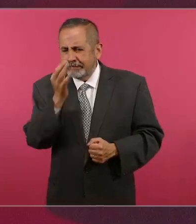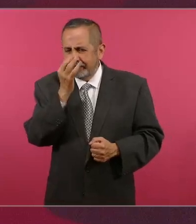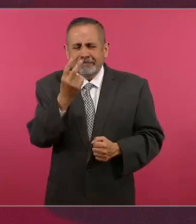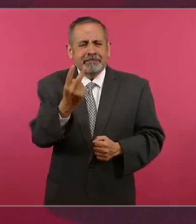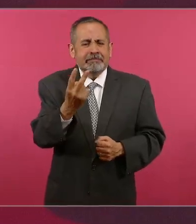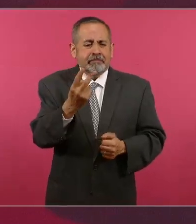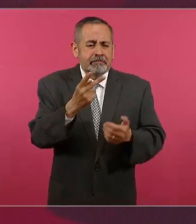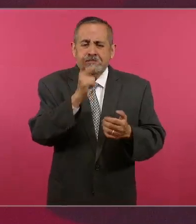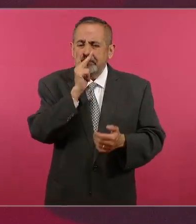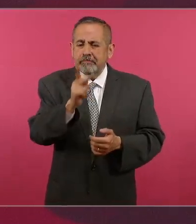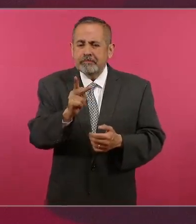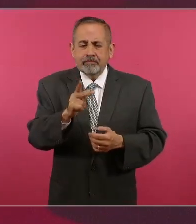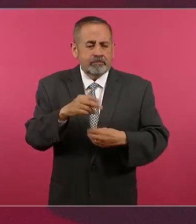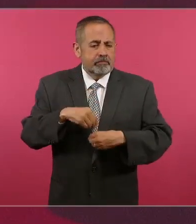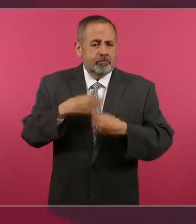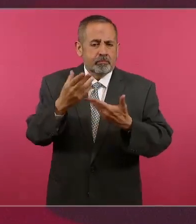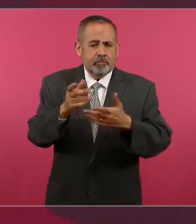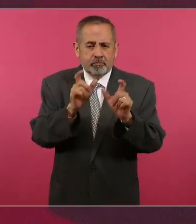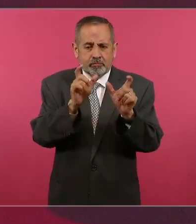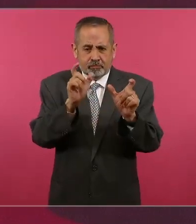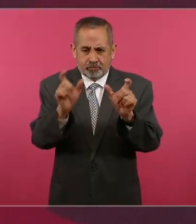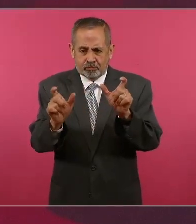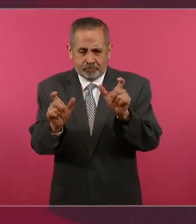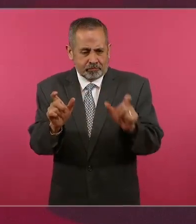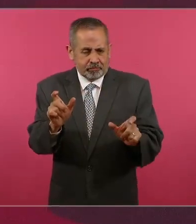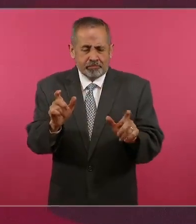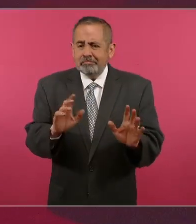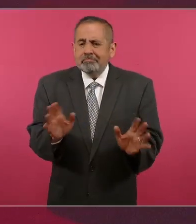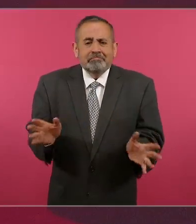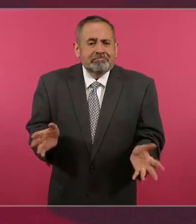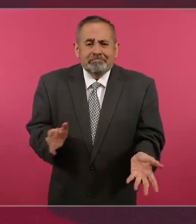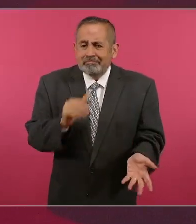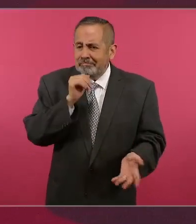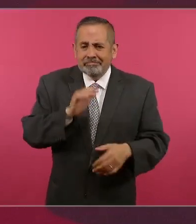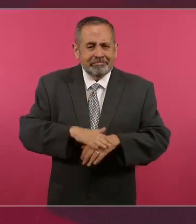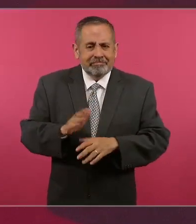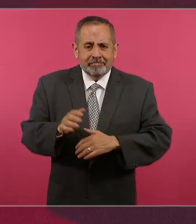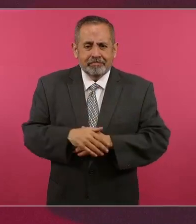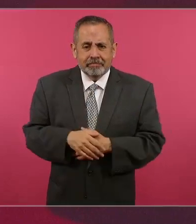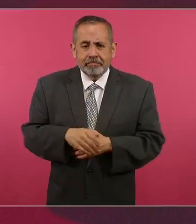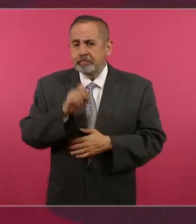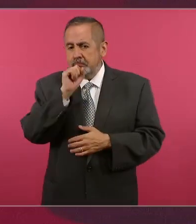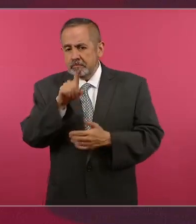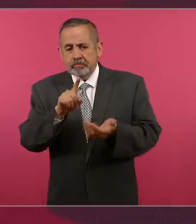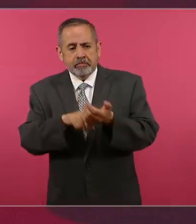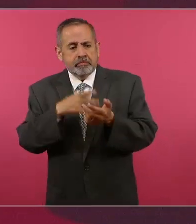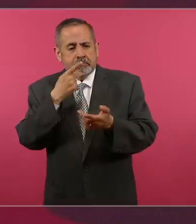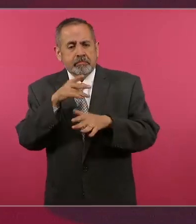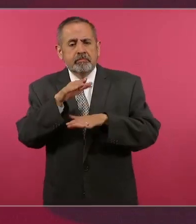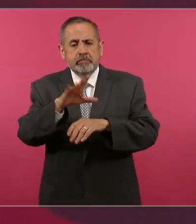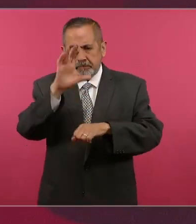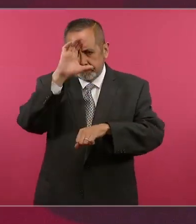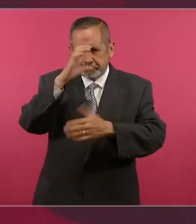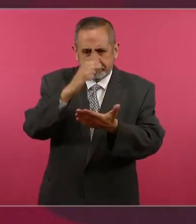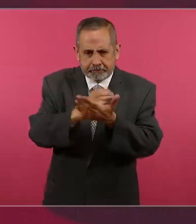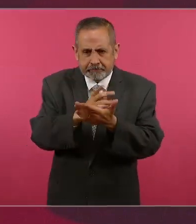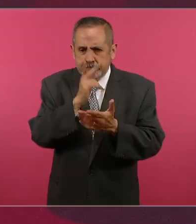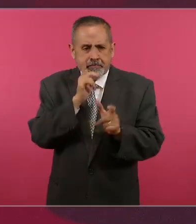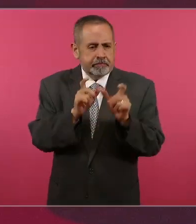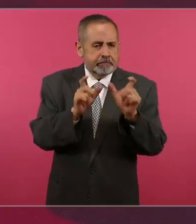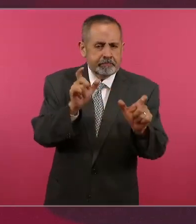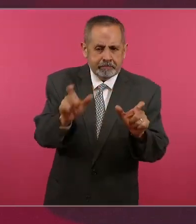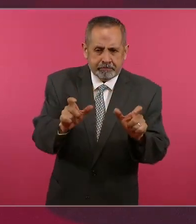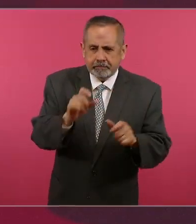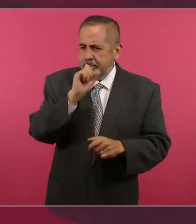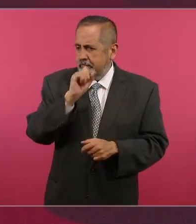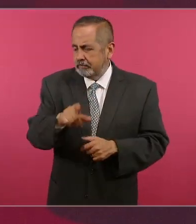poema, pero como hay referencia también al catolicismo, y hay